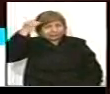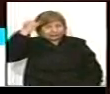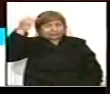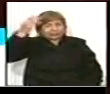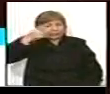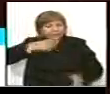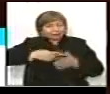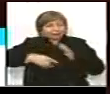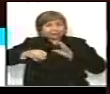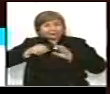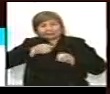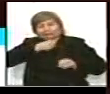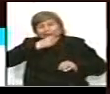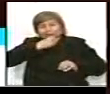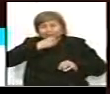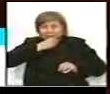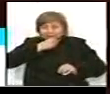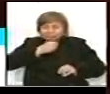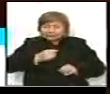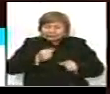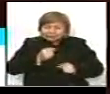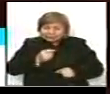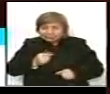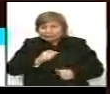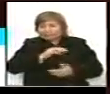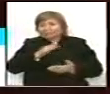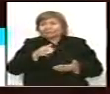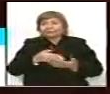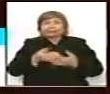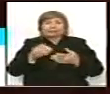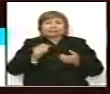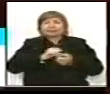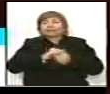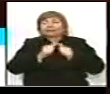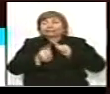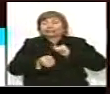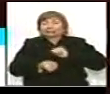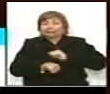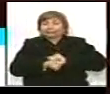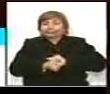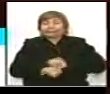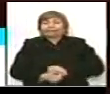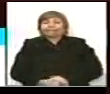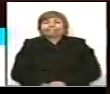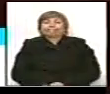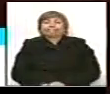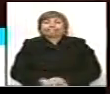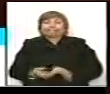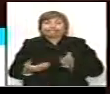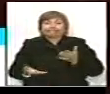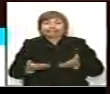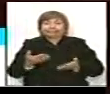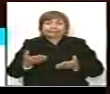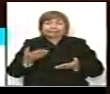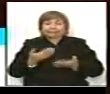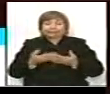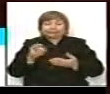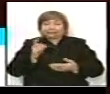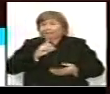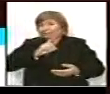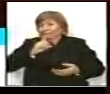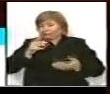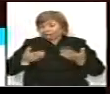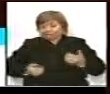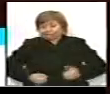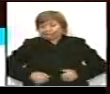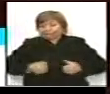hacer, todo lo que van a lograr, todo lo que van a cambiar, porque posiblemente hay cosas que